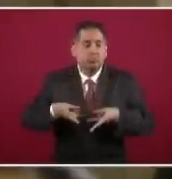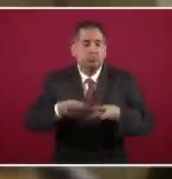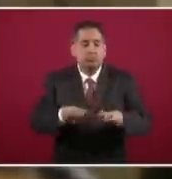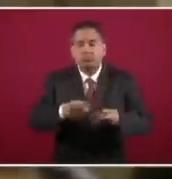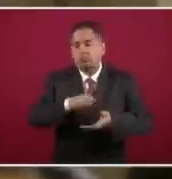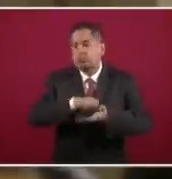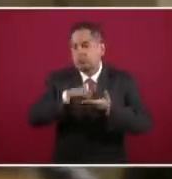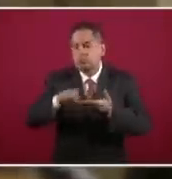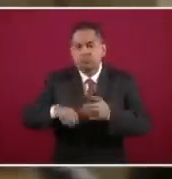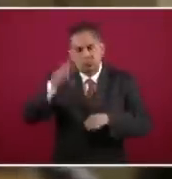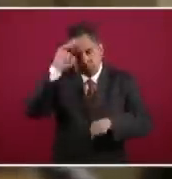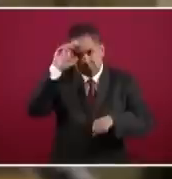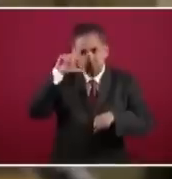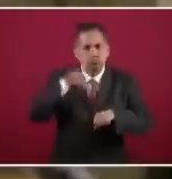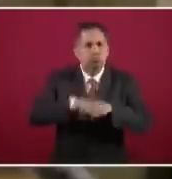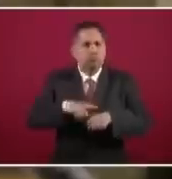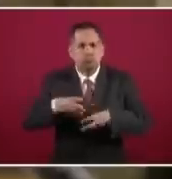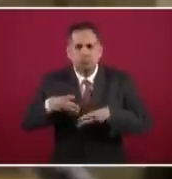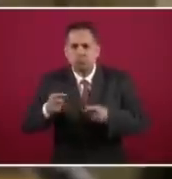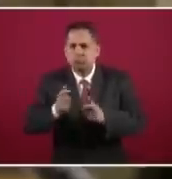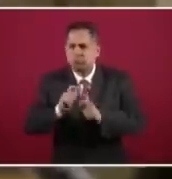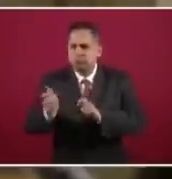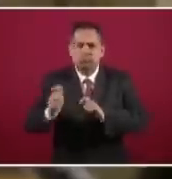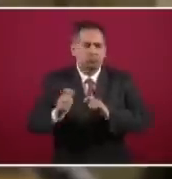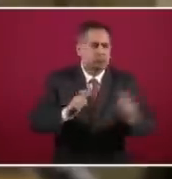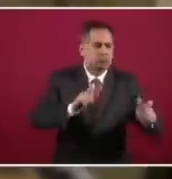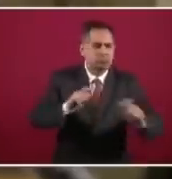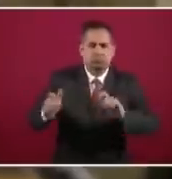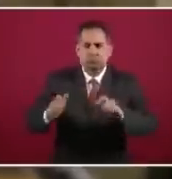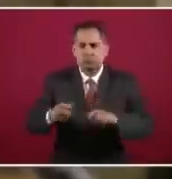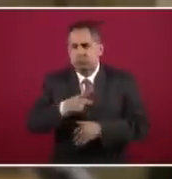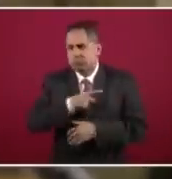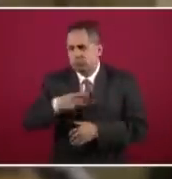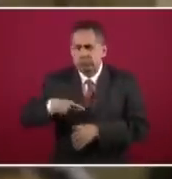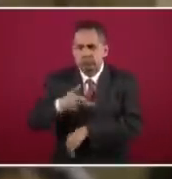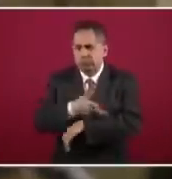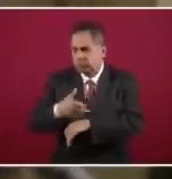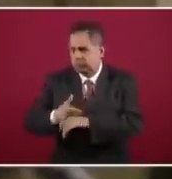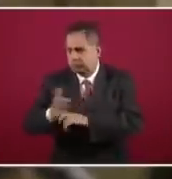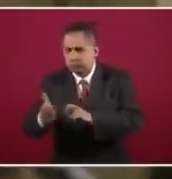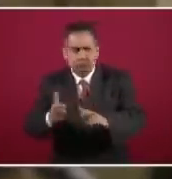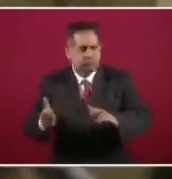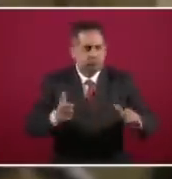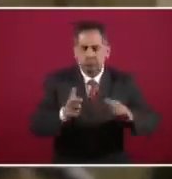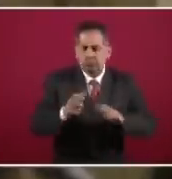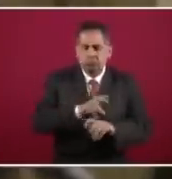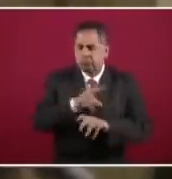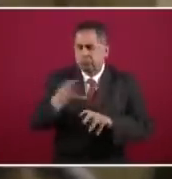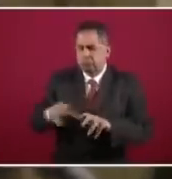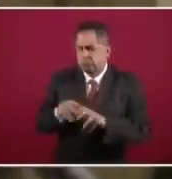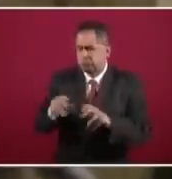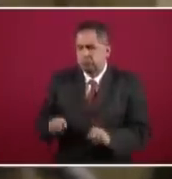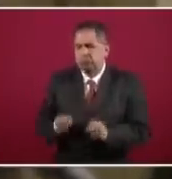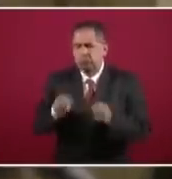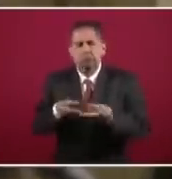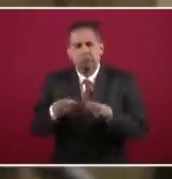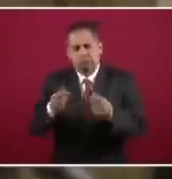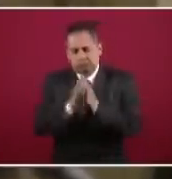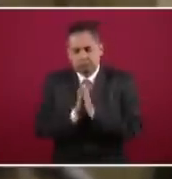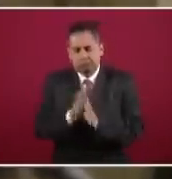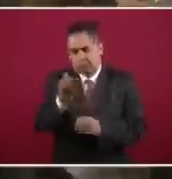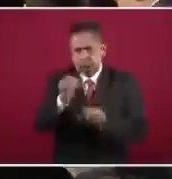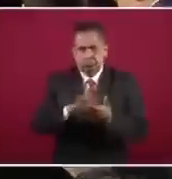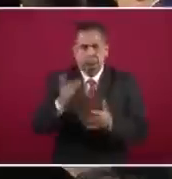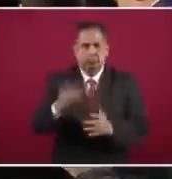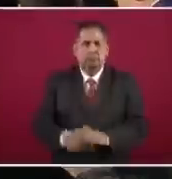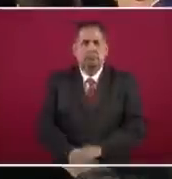aspectos culturales, pagos responsables de deudas familiares y toda esta cuestión. Por favor,